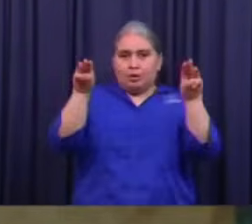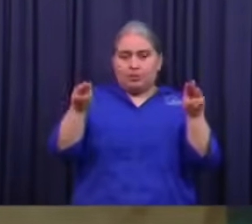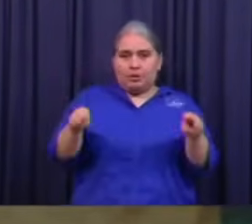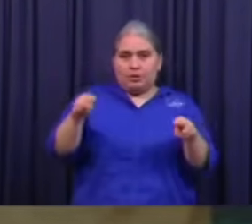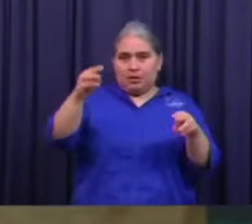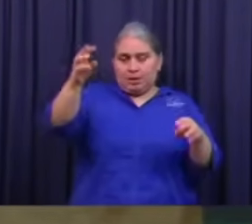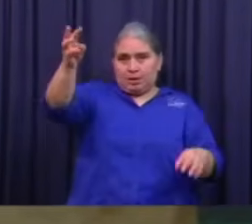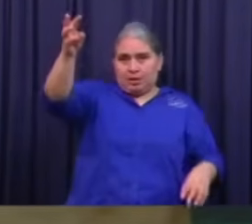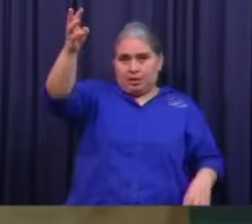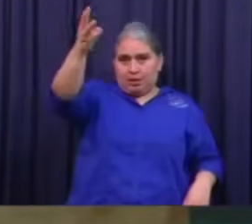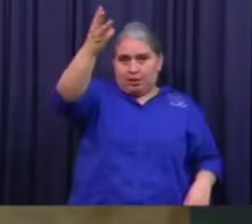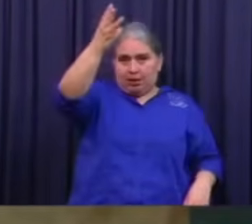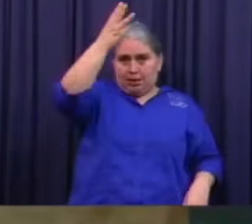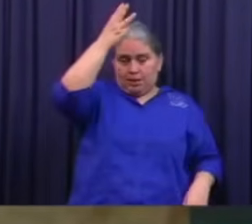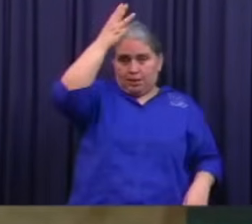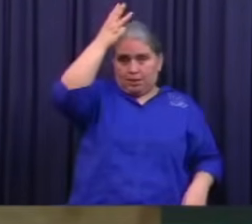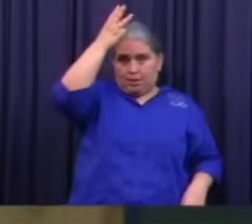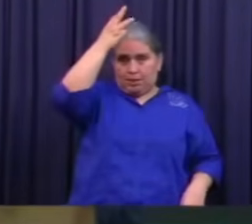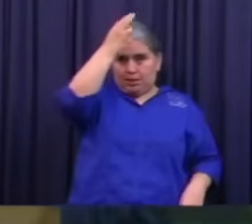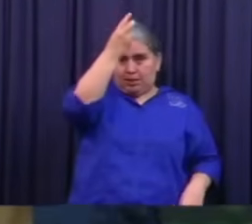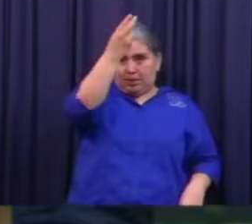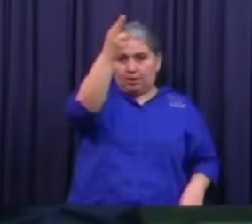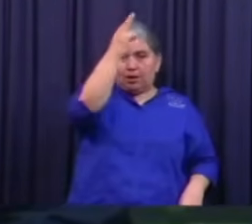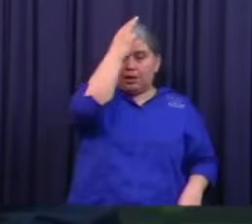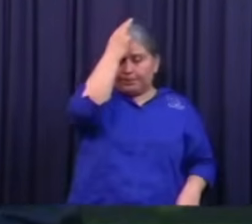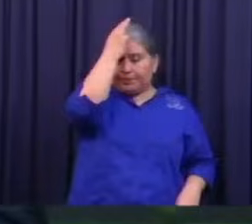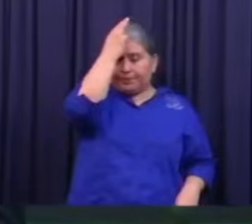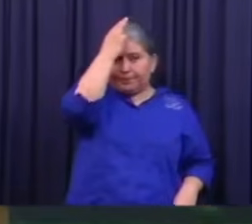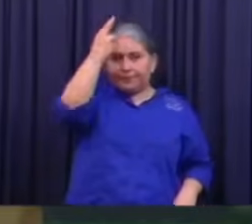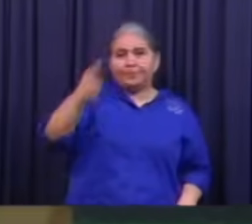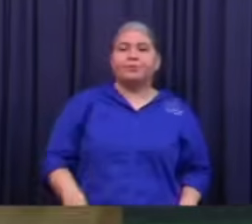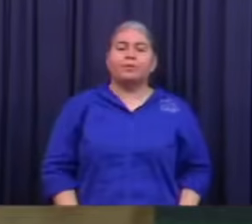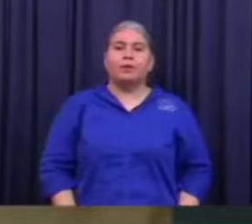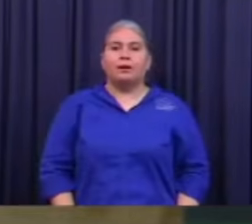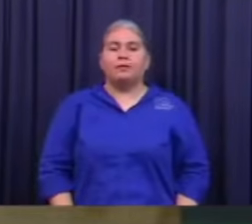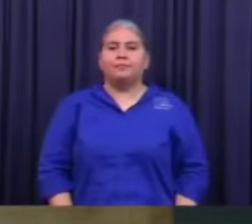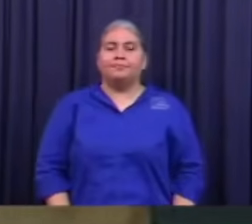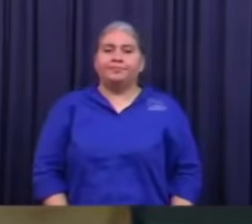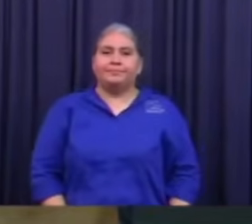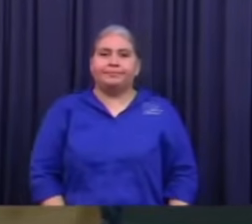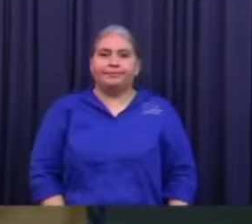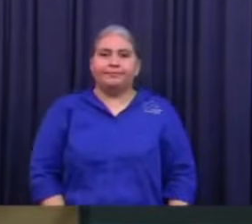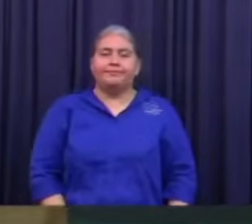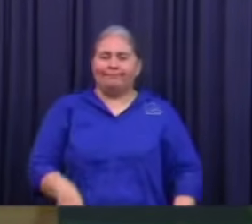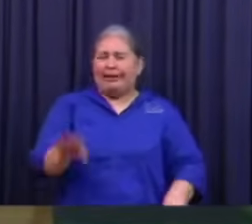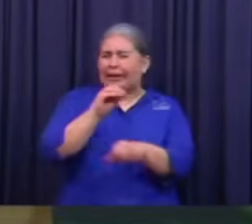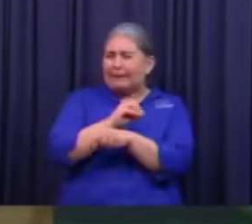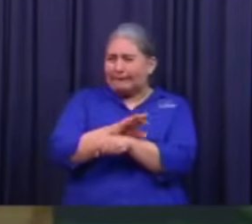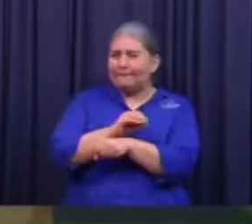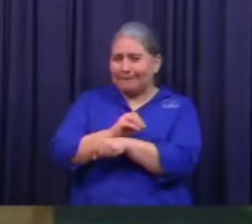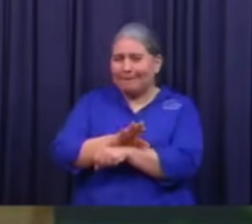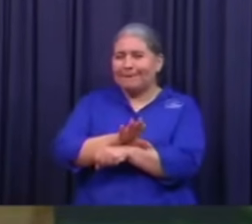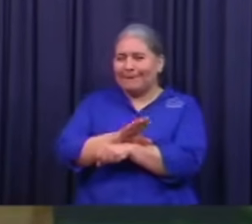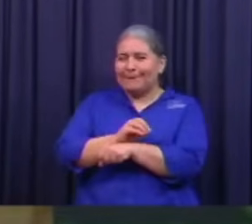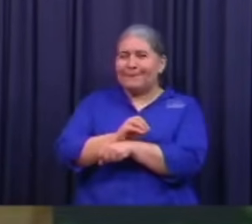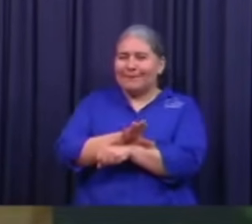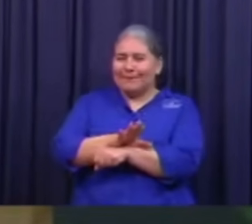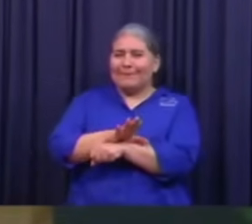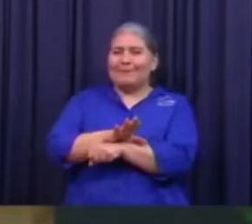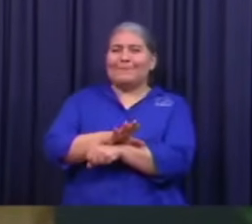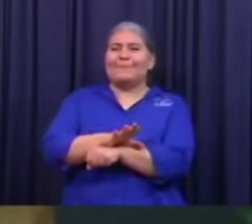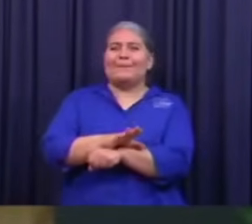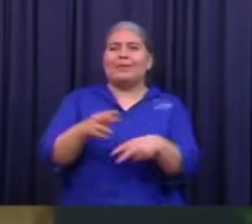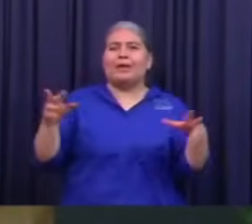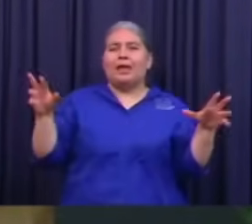déjeme por favor con la indulgencia suya por favor hacer un